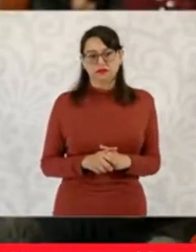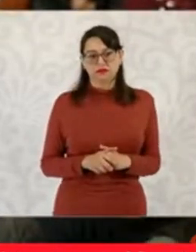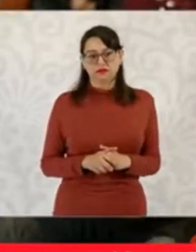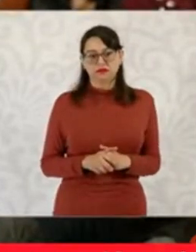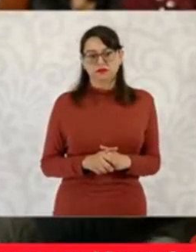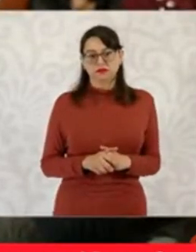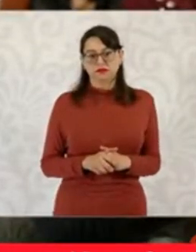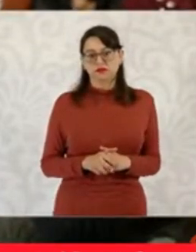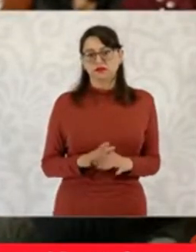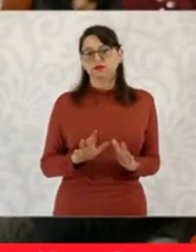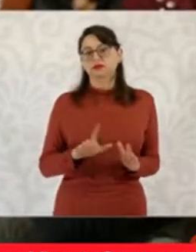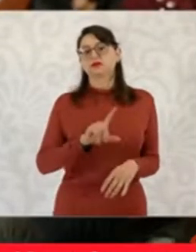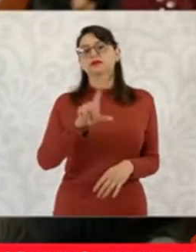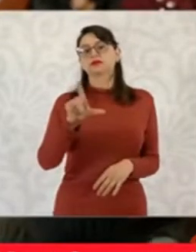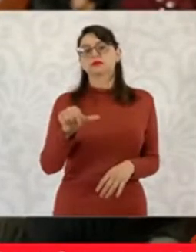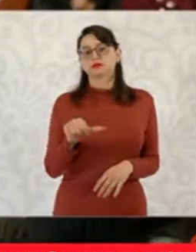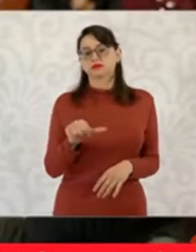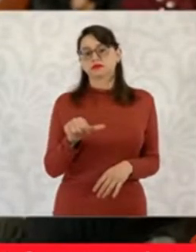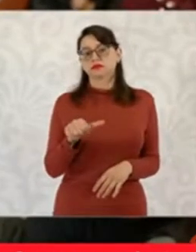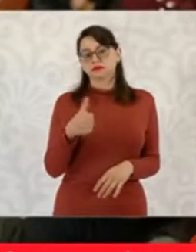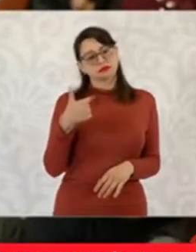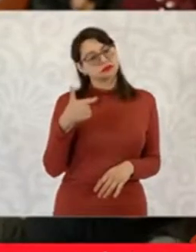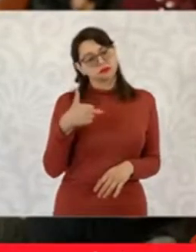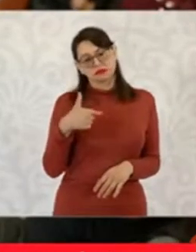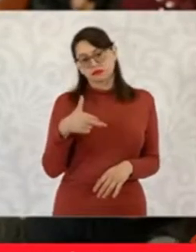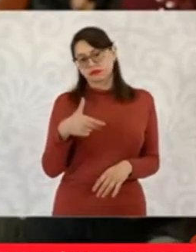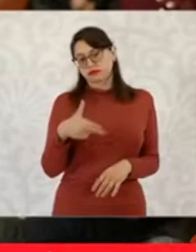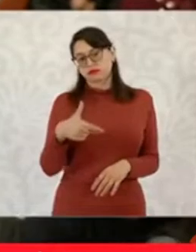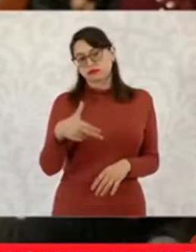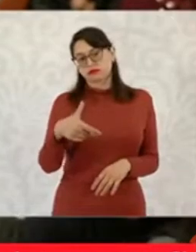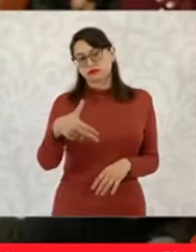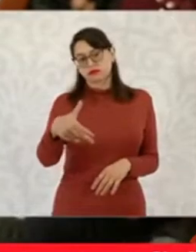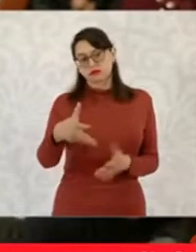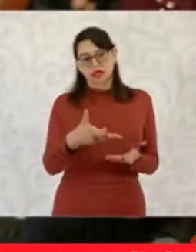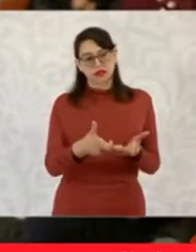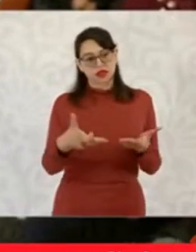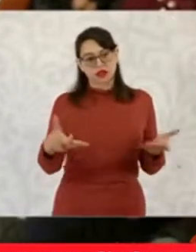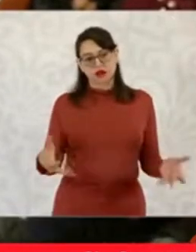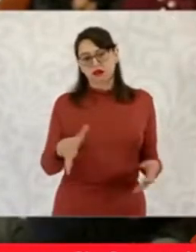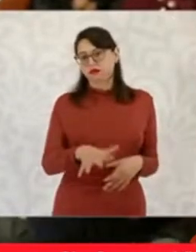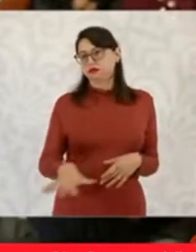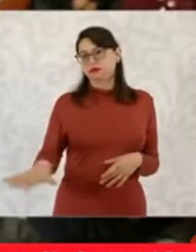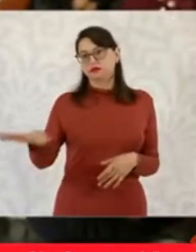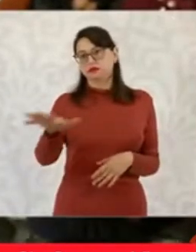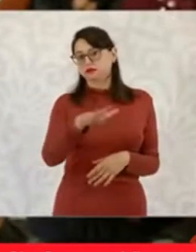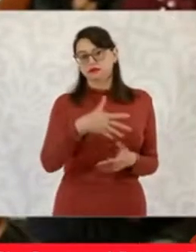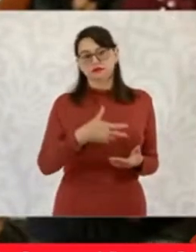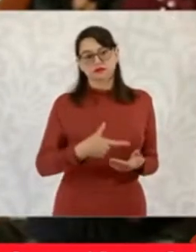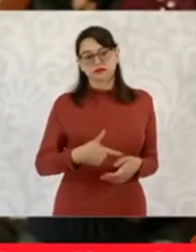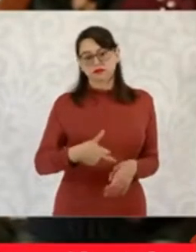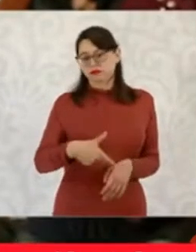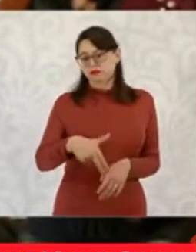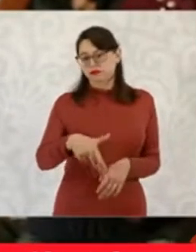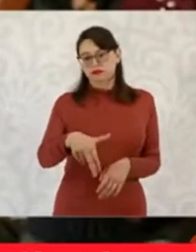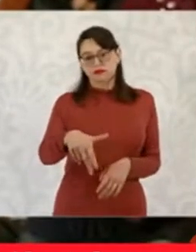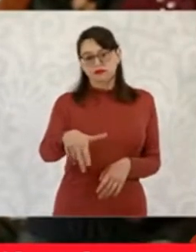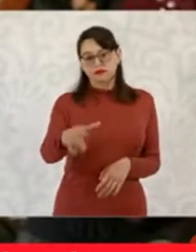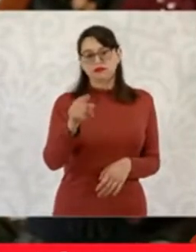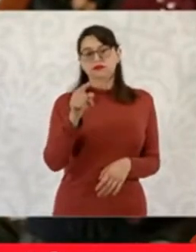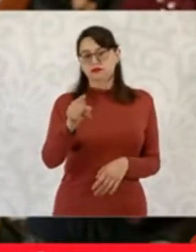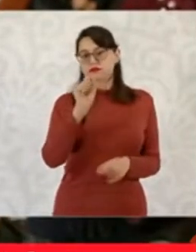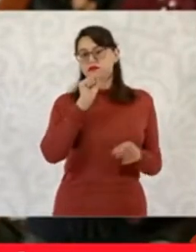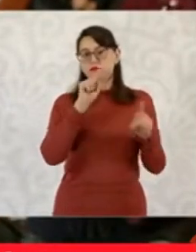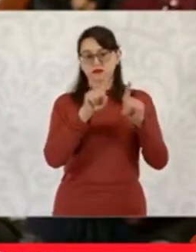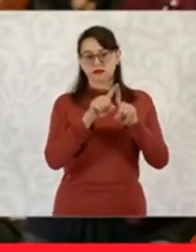servicio. Al fondo ya se puede caminar uno y empieza la terracería. La terracería, bueno, igual ahí ya hay cintas,